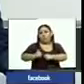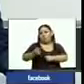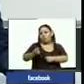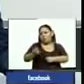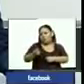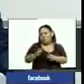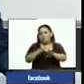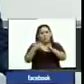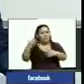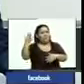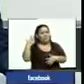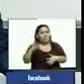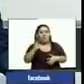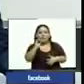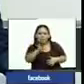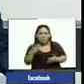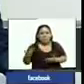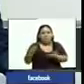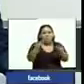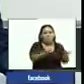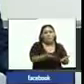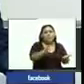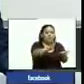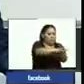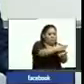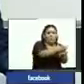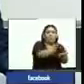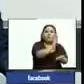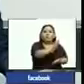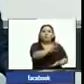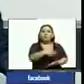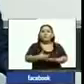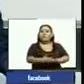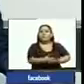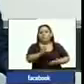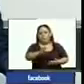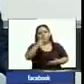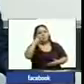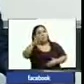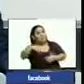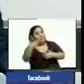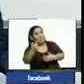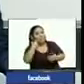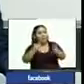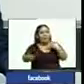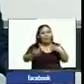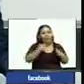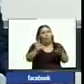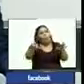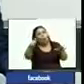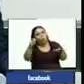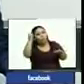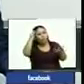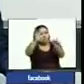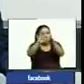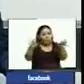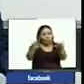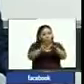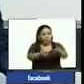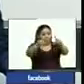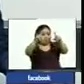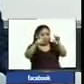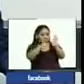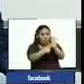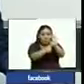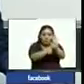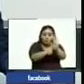un beneficio que de manera indirecta también fue compartido con sus hijos. Más adelante les vamos a presentar a detalle estos comentarios y las capturas que se